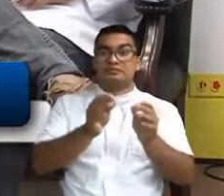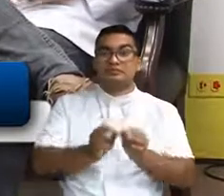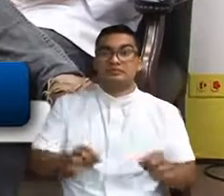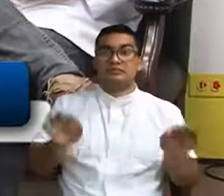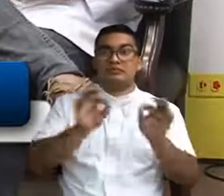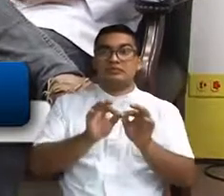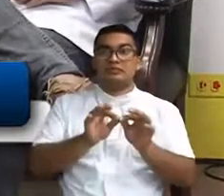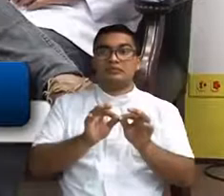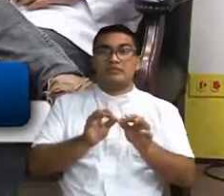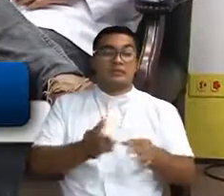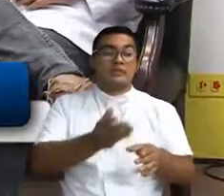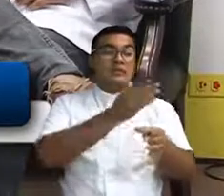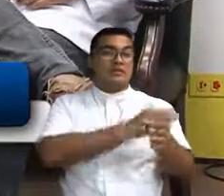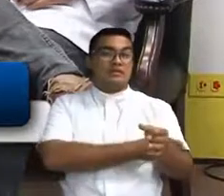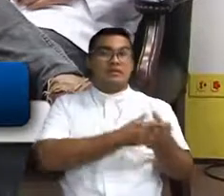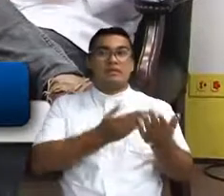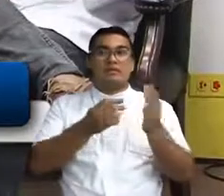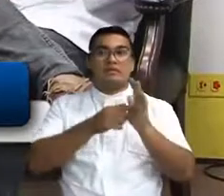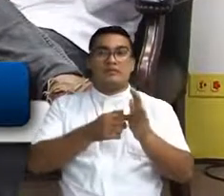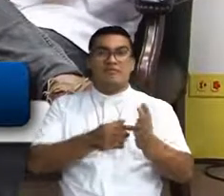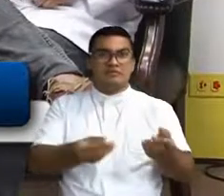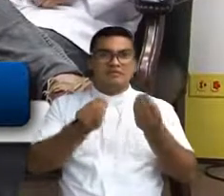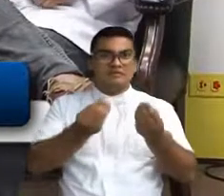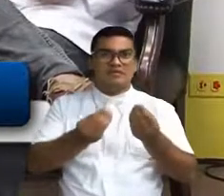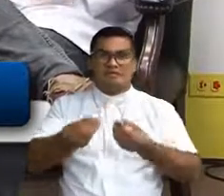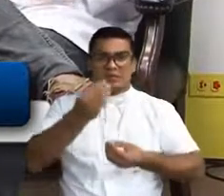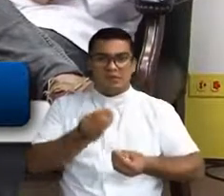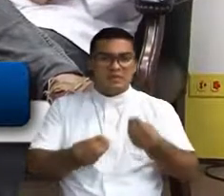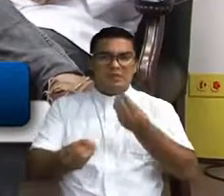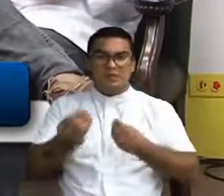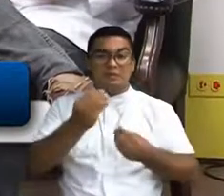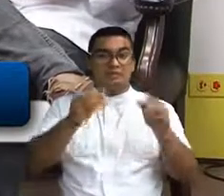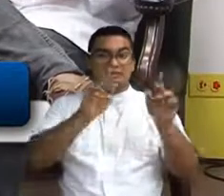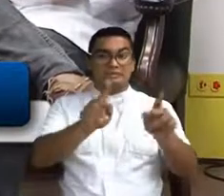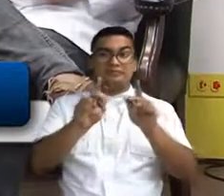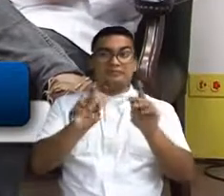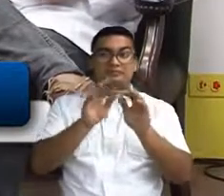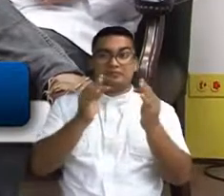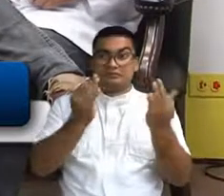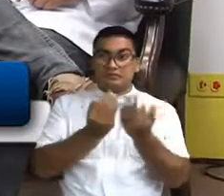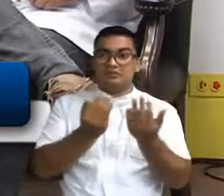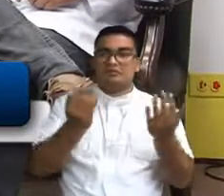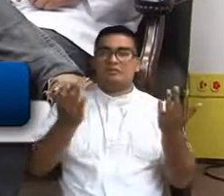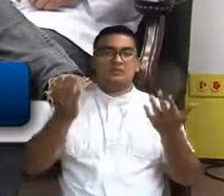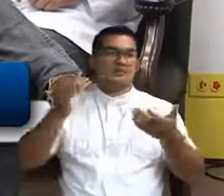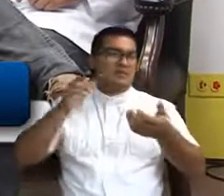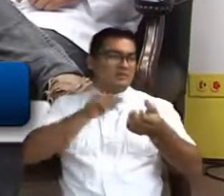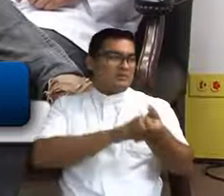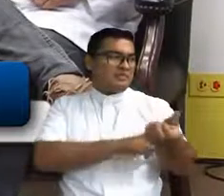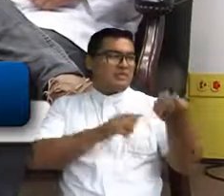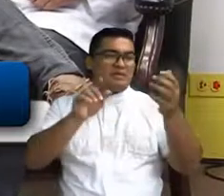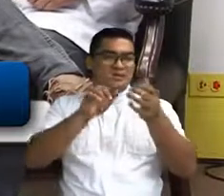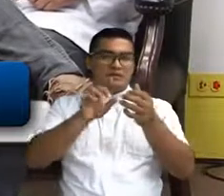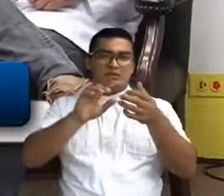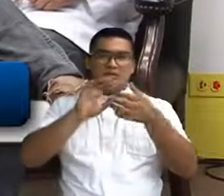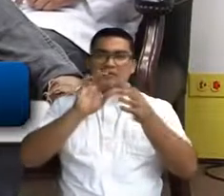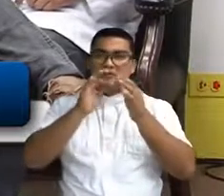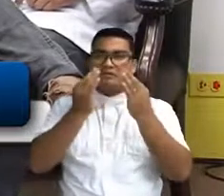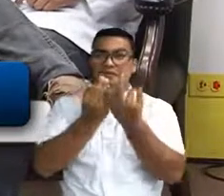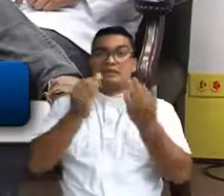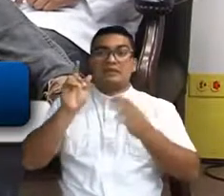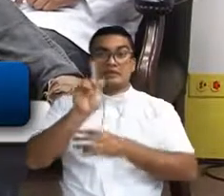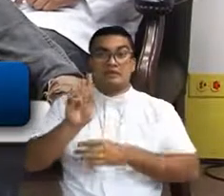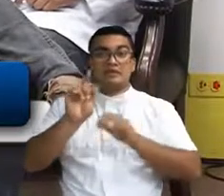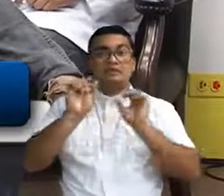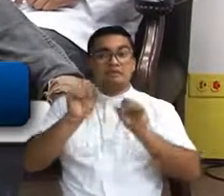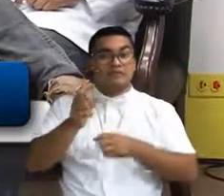dijo usted con anterioridad, cuando comen demasiado, el familiar, el hermano, la mamá, el papá, el tío puede identificar a la persona